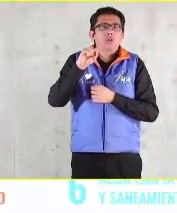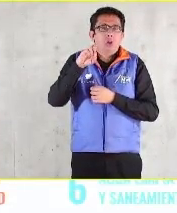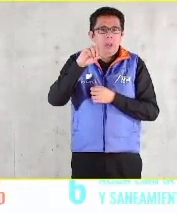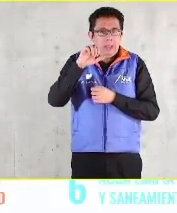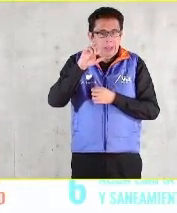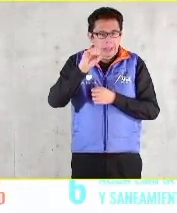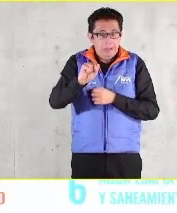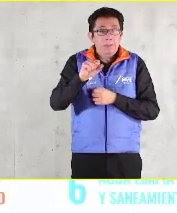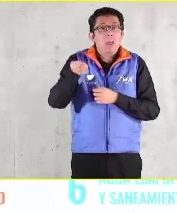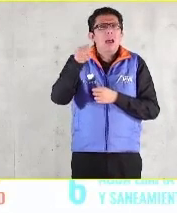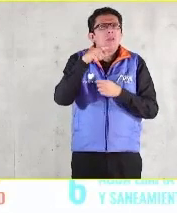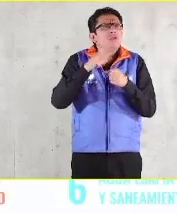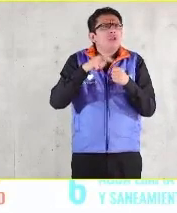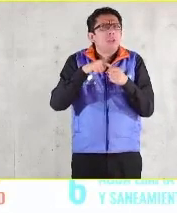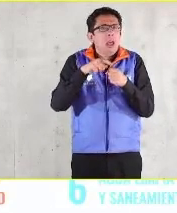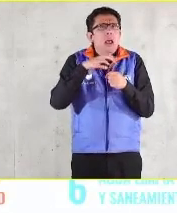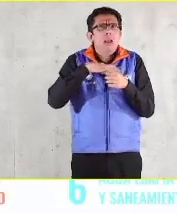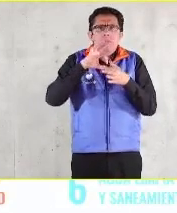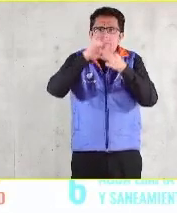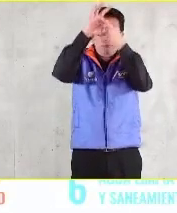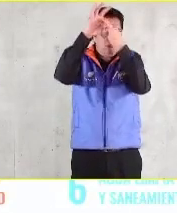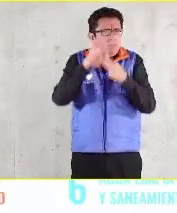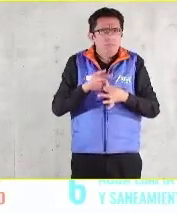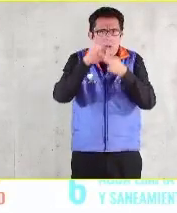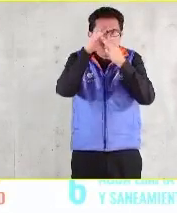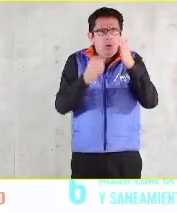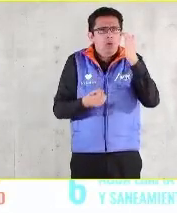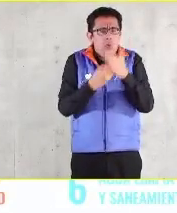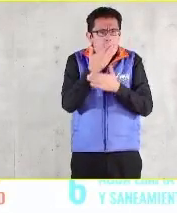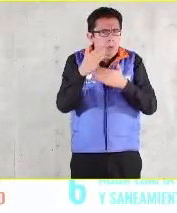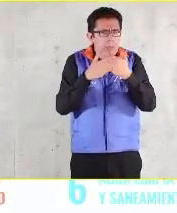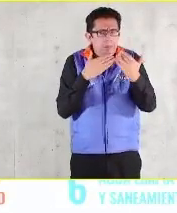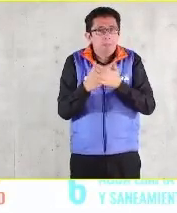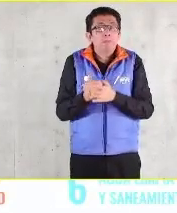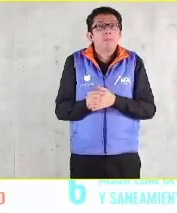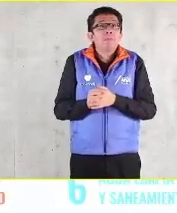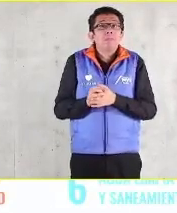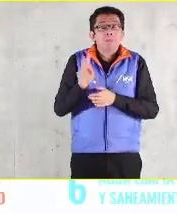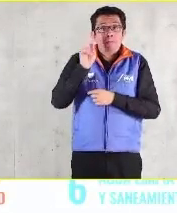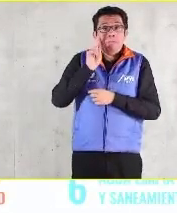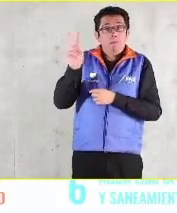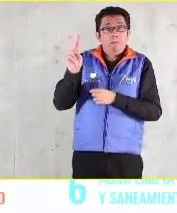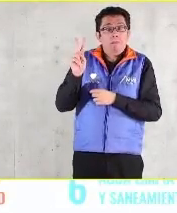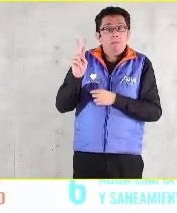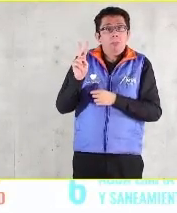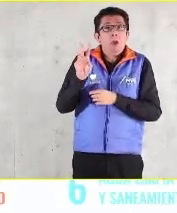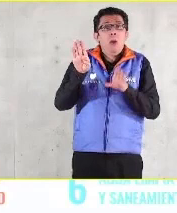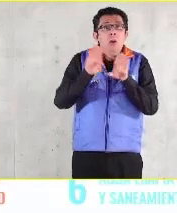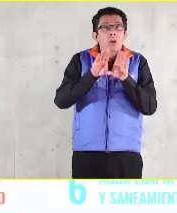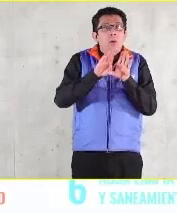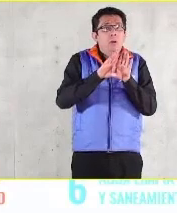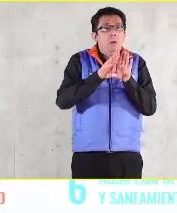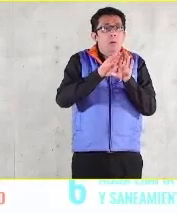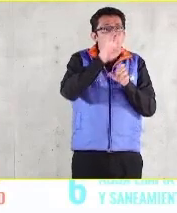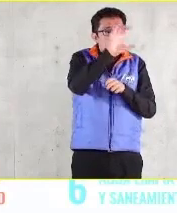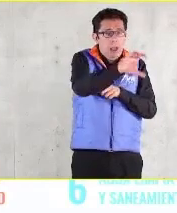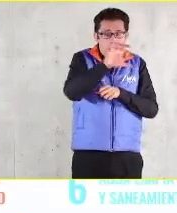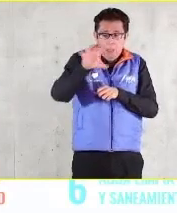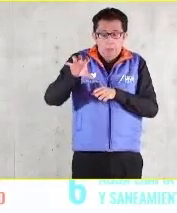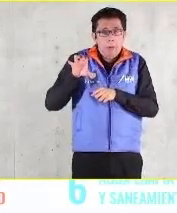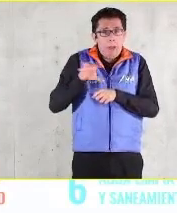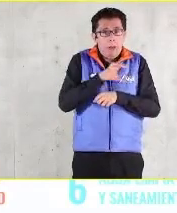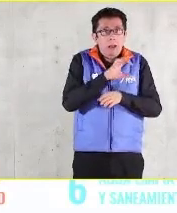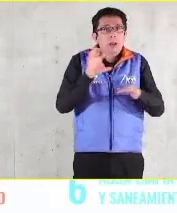ODS están transversalmente en el nuevo modelo. Aquí en la lámina podemos ver claramente cómo cada ámbito se relaciona